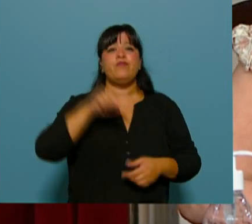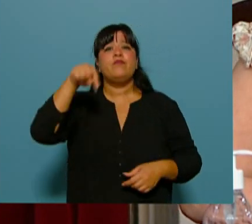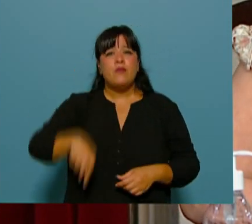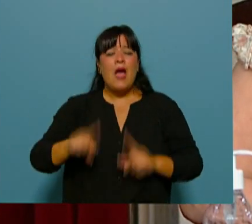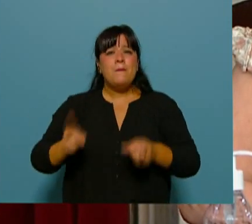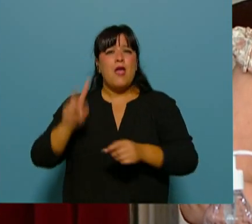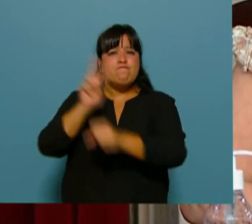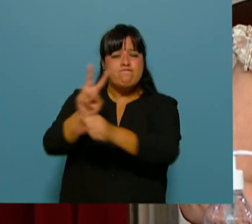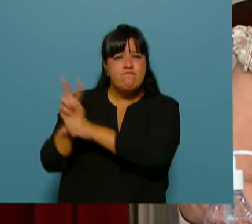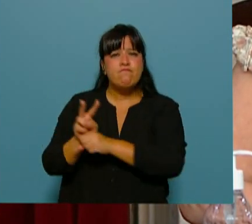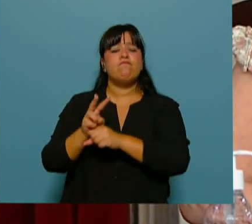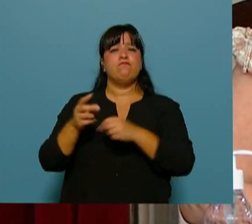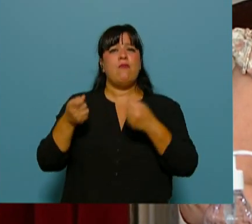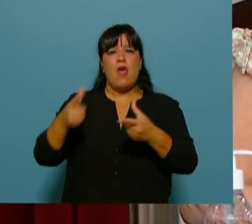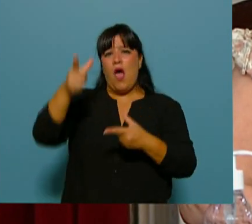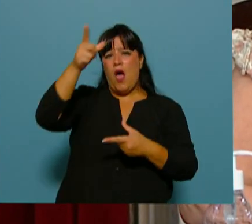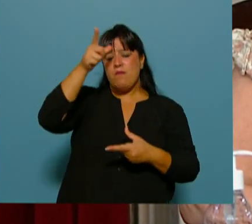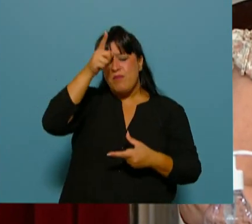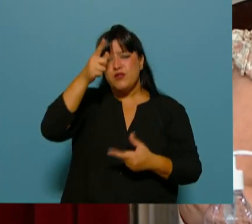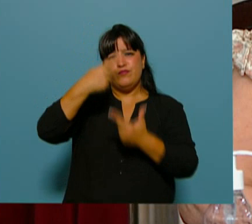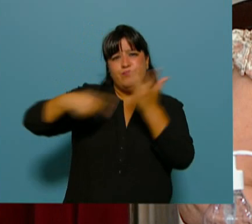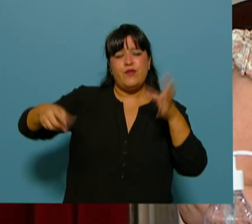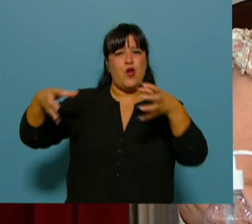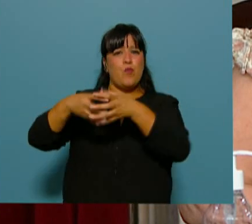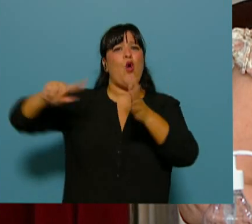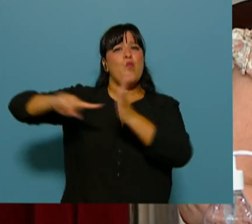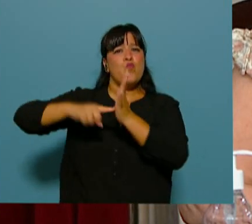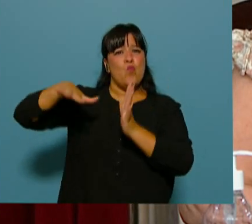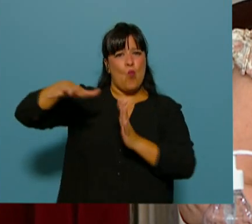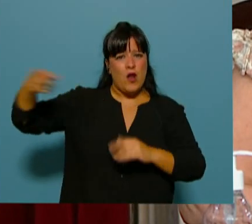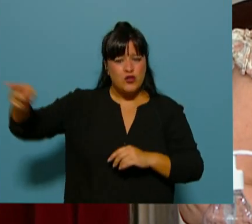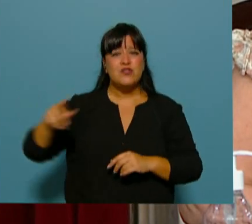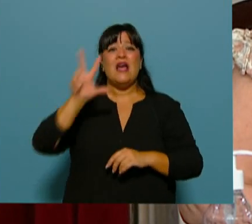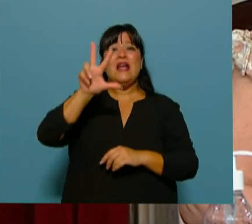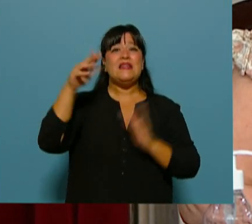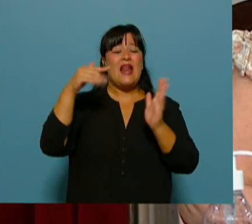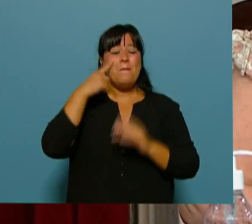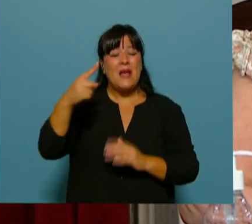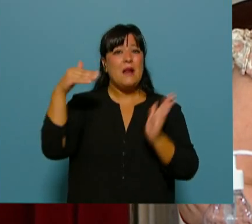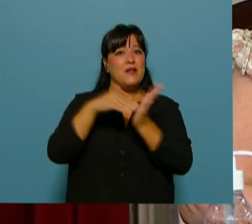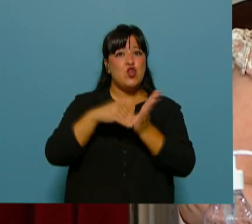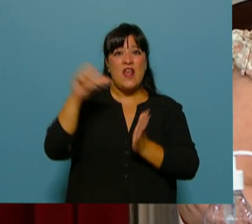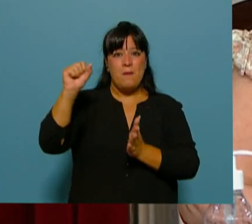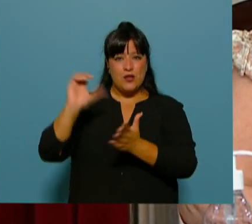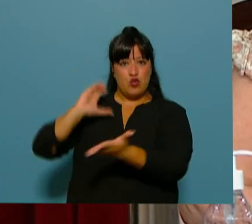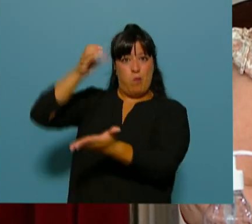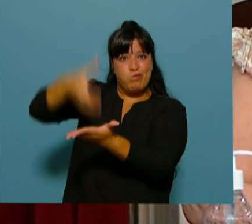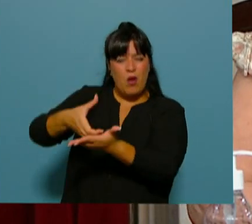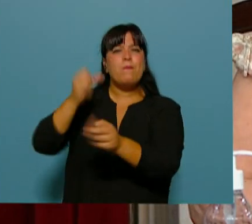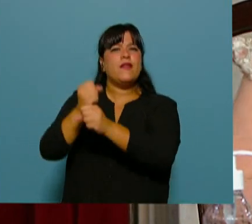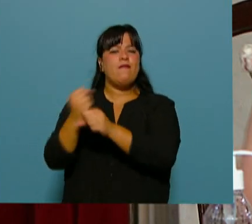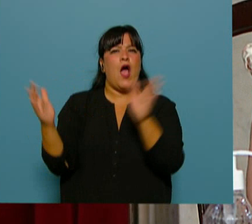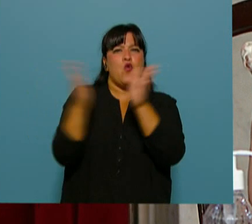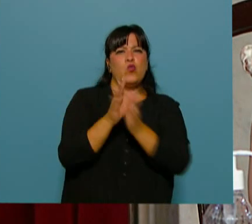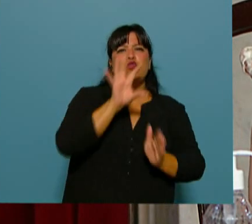la seguridad aportamos fuerzas federales a Buenos Aires e invertimos 3.000 millones de pesos para trabajar conjuntamente